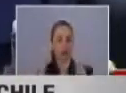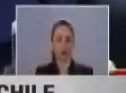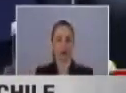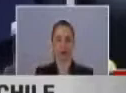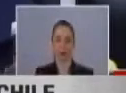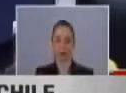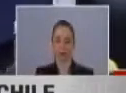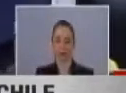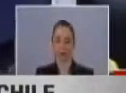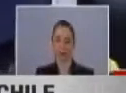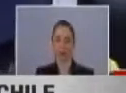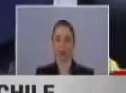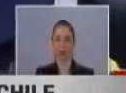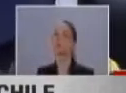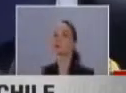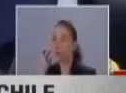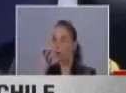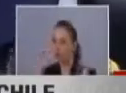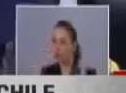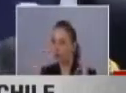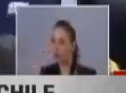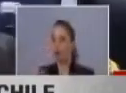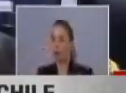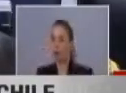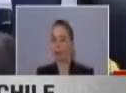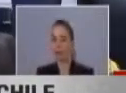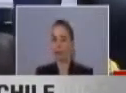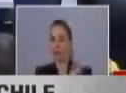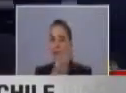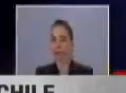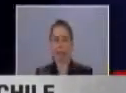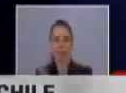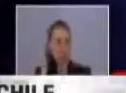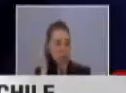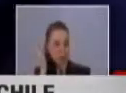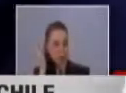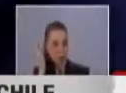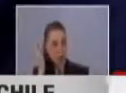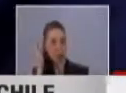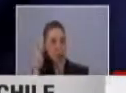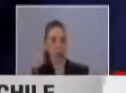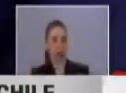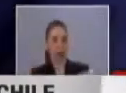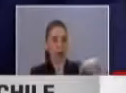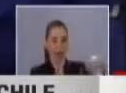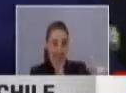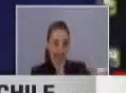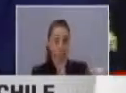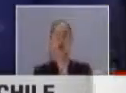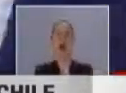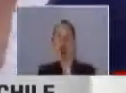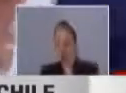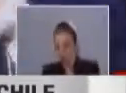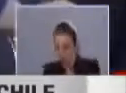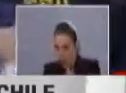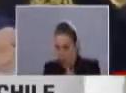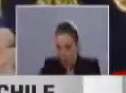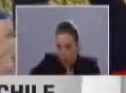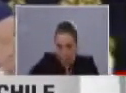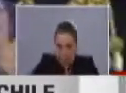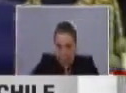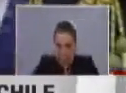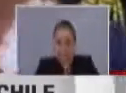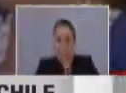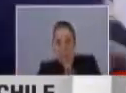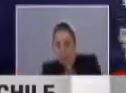2.700 millones de dólares por la revista Forbes, ha prometido convertir al país en una nación desarrollada en 8 años. Su reto es administrar